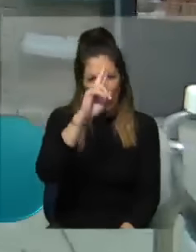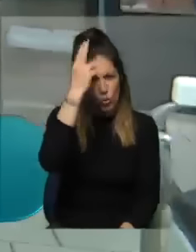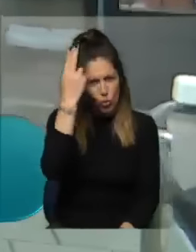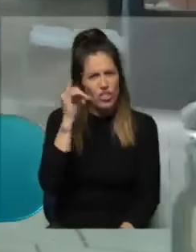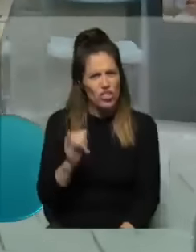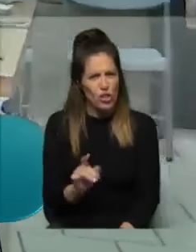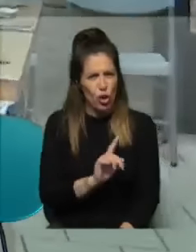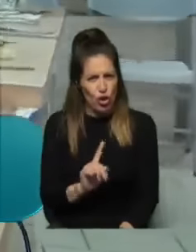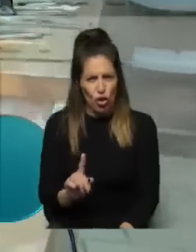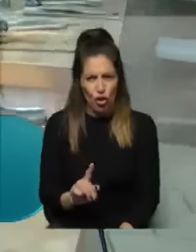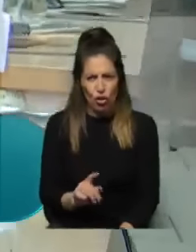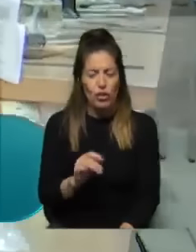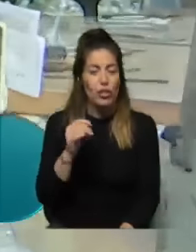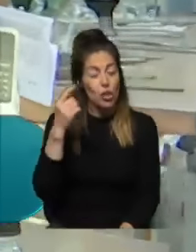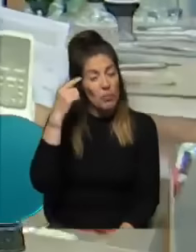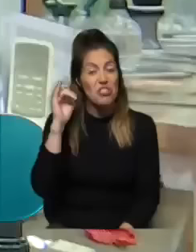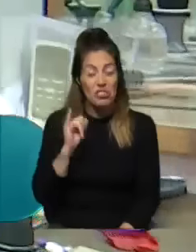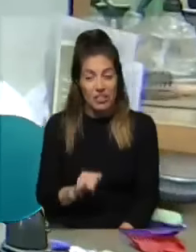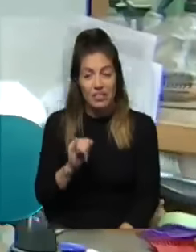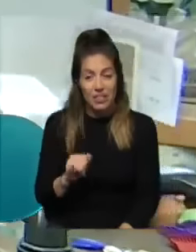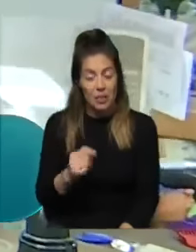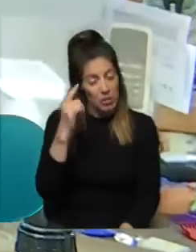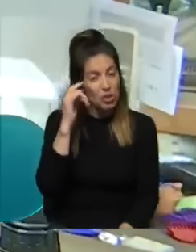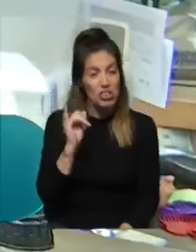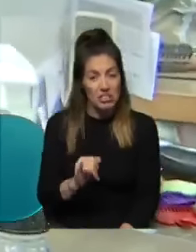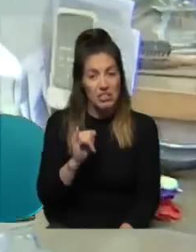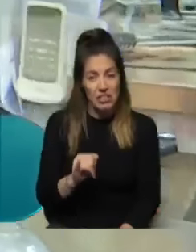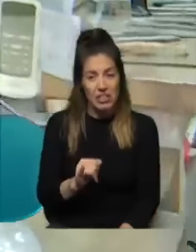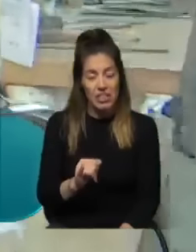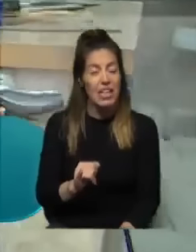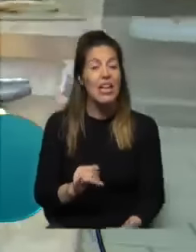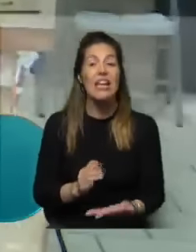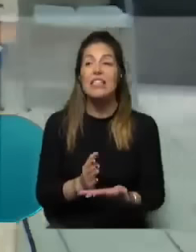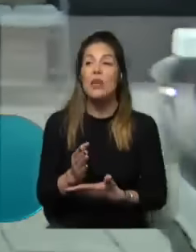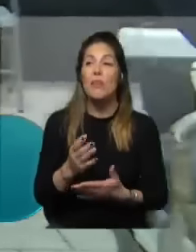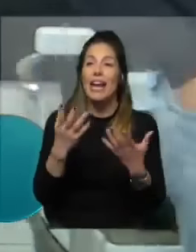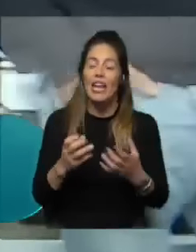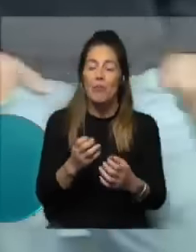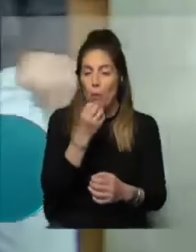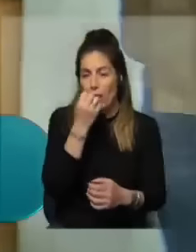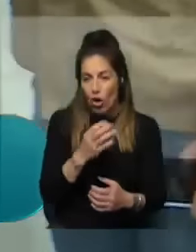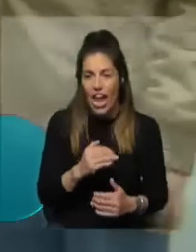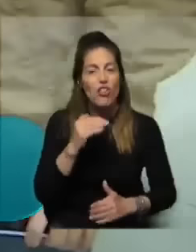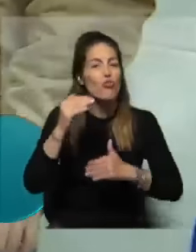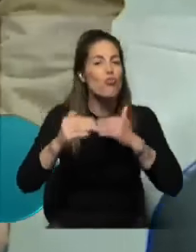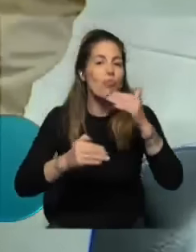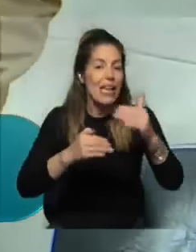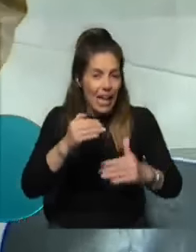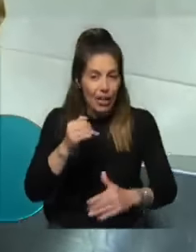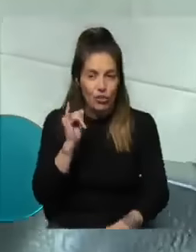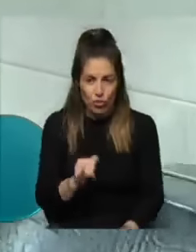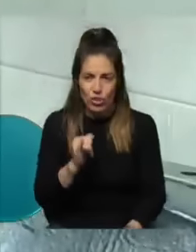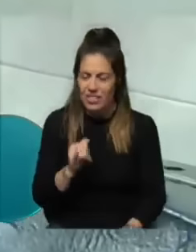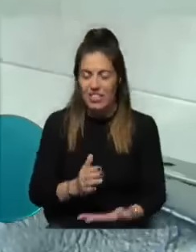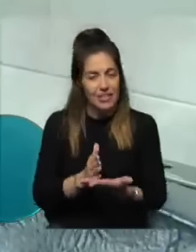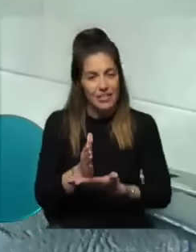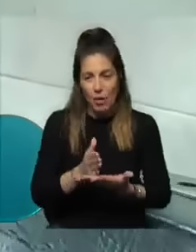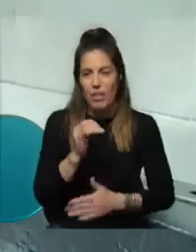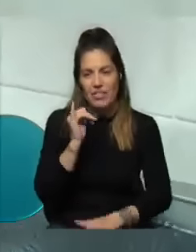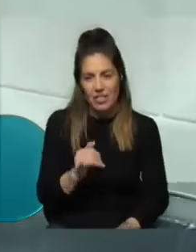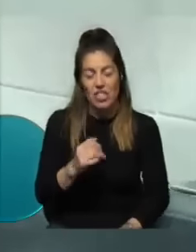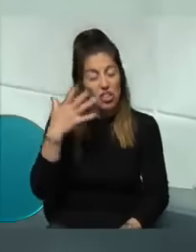no? Yo pienso que sí. ¿Siempre tendemos a mejorar, a superarnos? Sí, siempre sí.